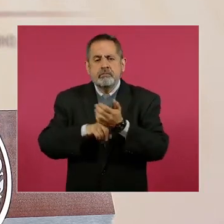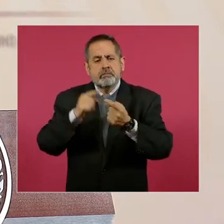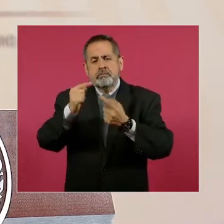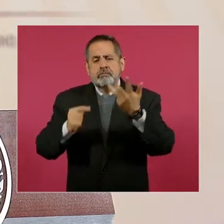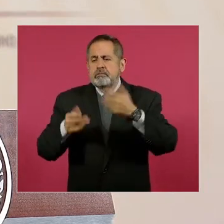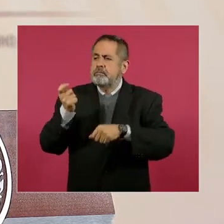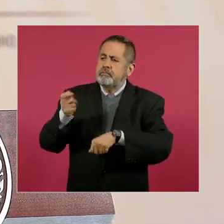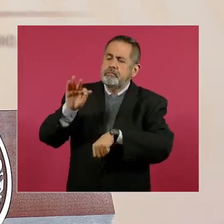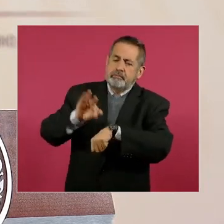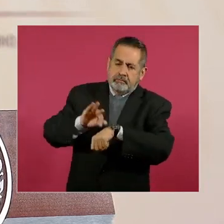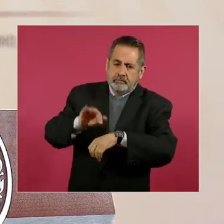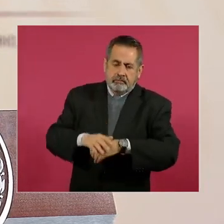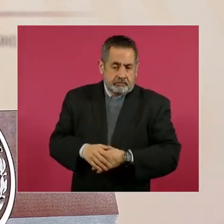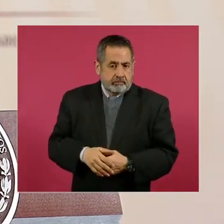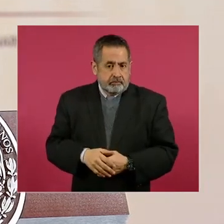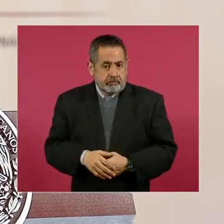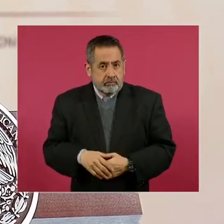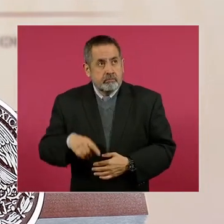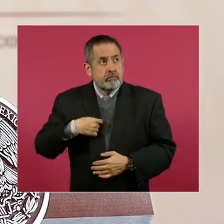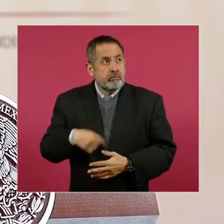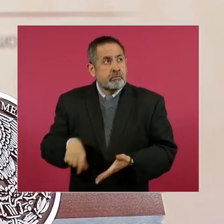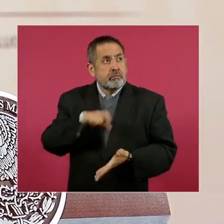farmacia. Compramos